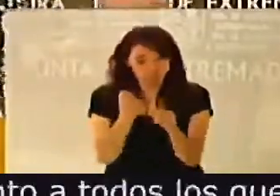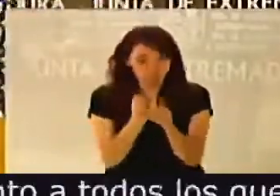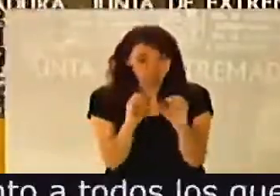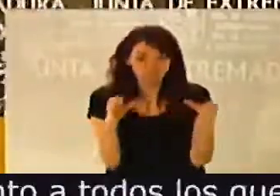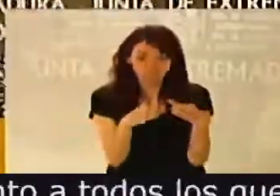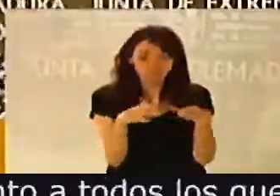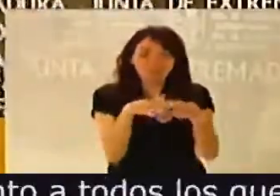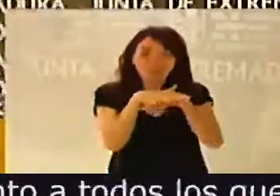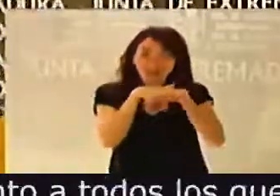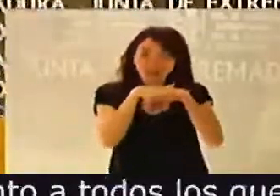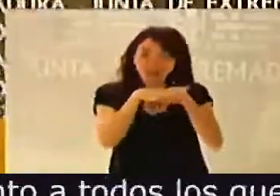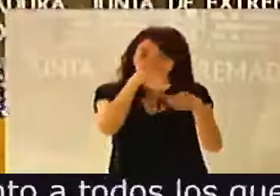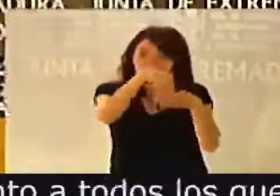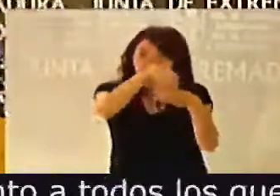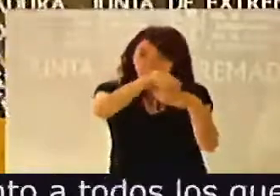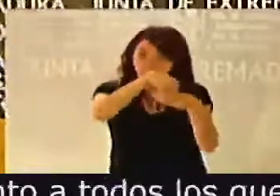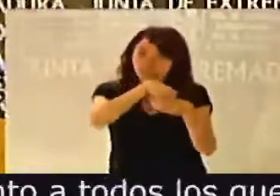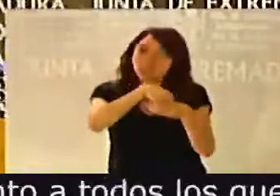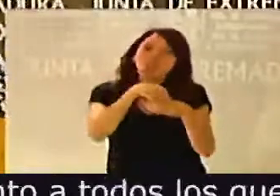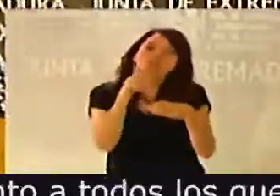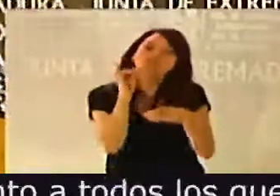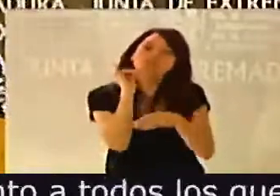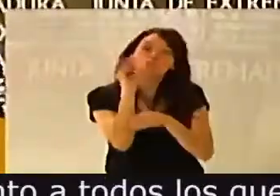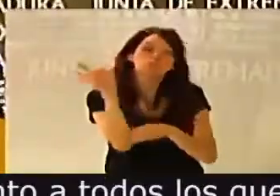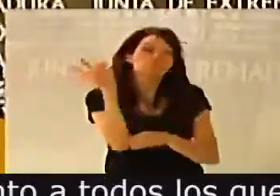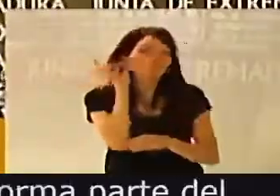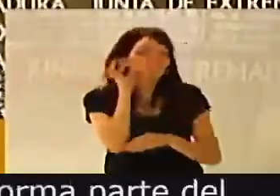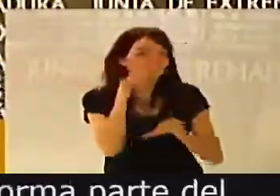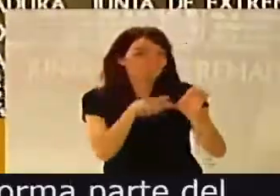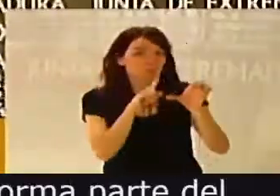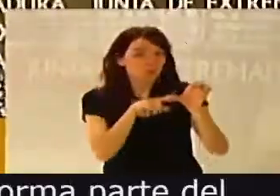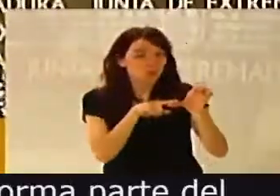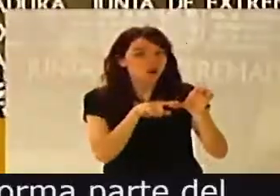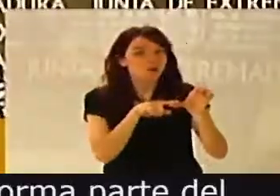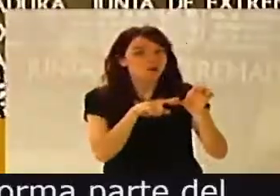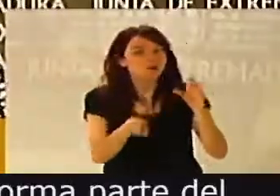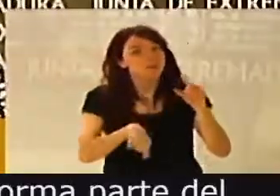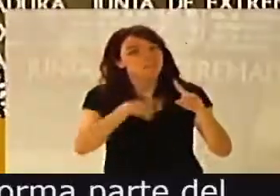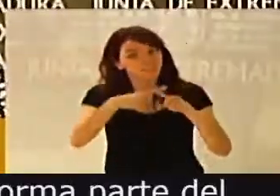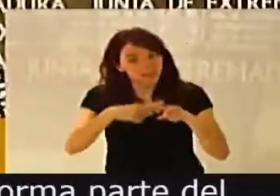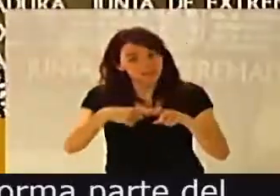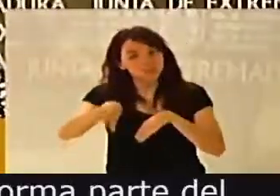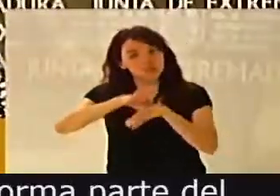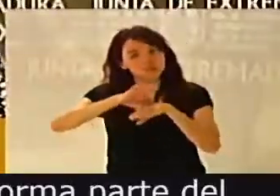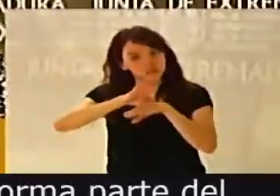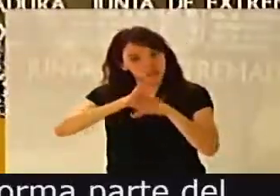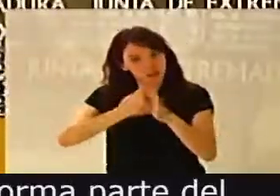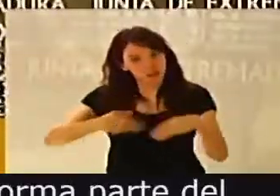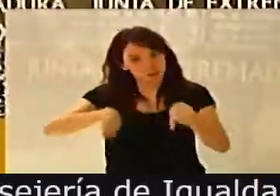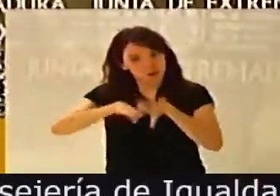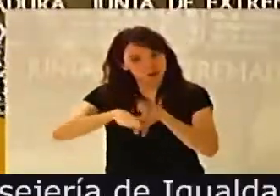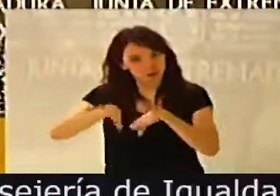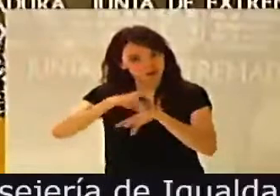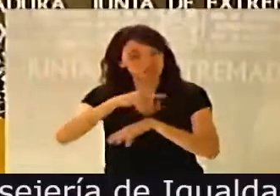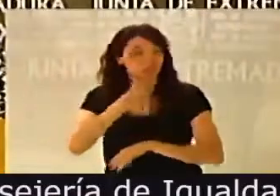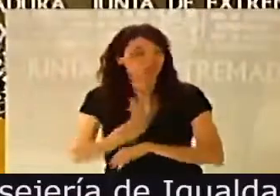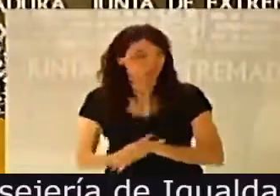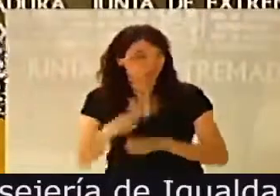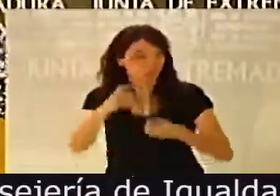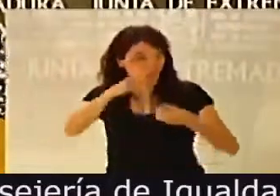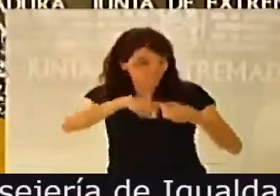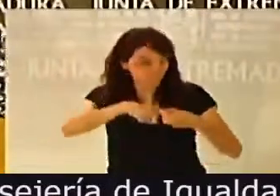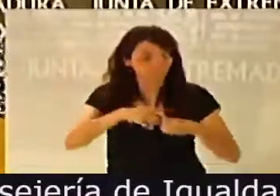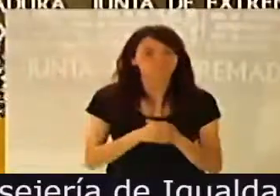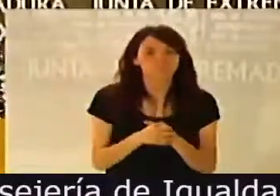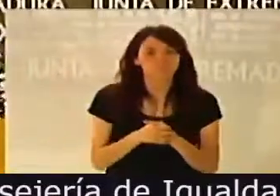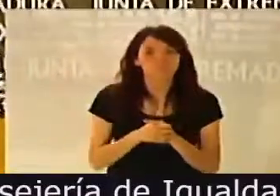red, que forma parte del Instituto de la Mujer de Extremadura, de la Consejería de Igualdad y Portavocía, la red de puntos